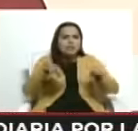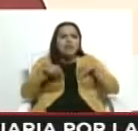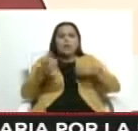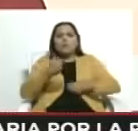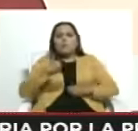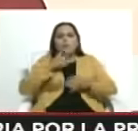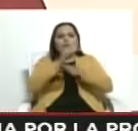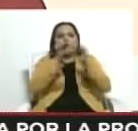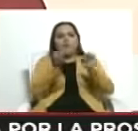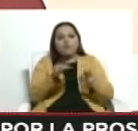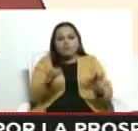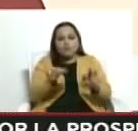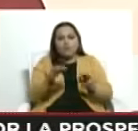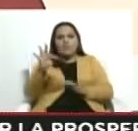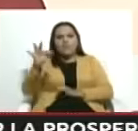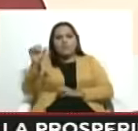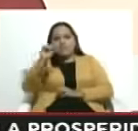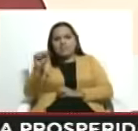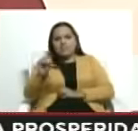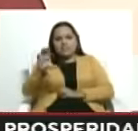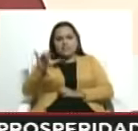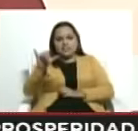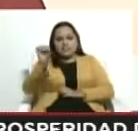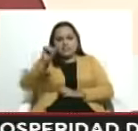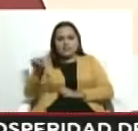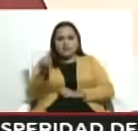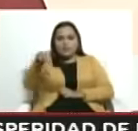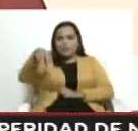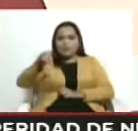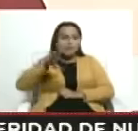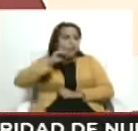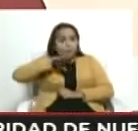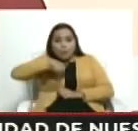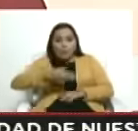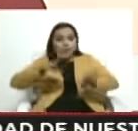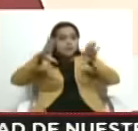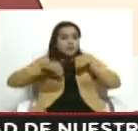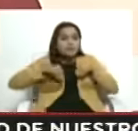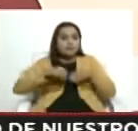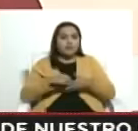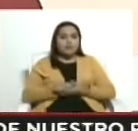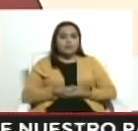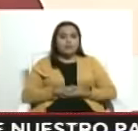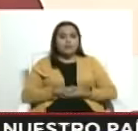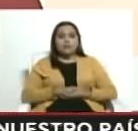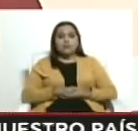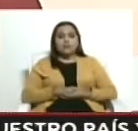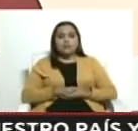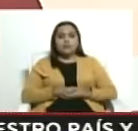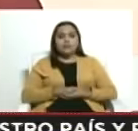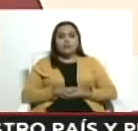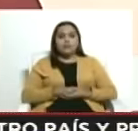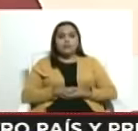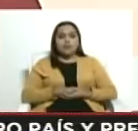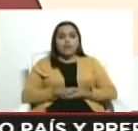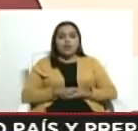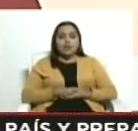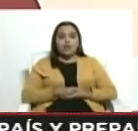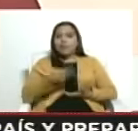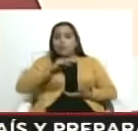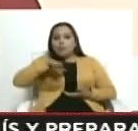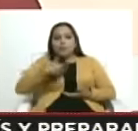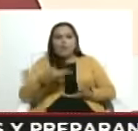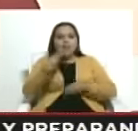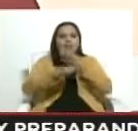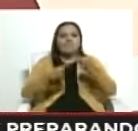de expresión, en ninguna parte. No debe dar lugar ni cabida a cualquier expresión del